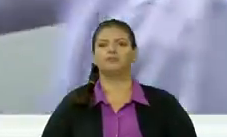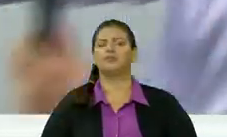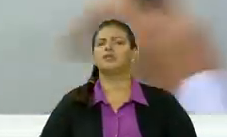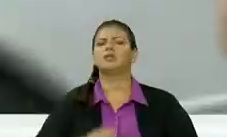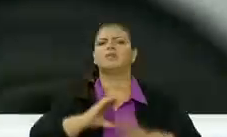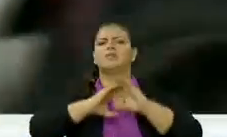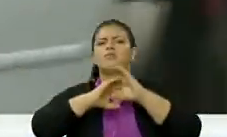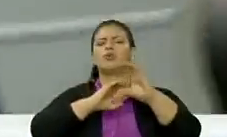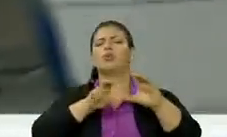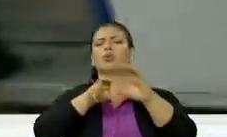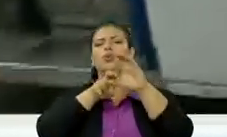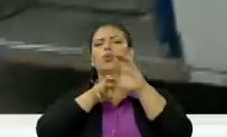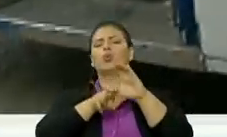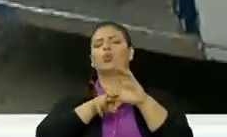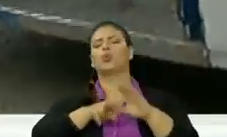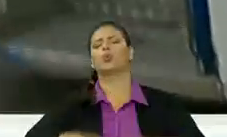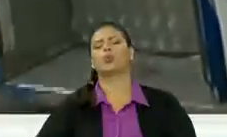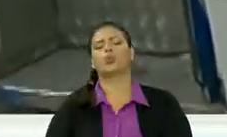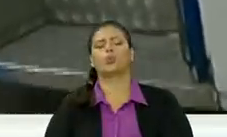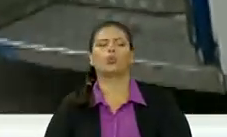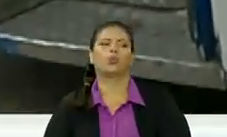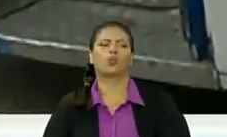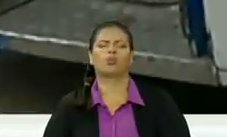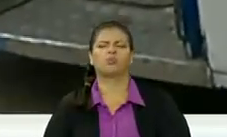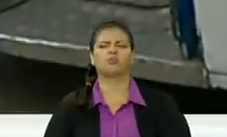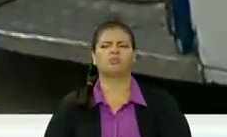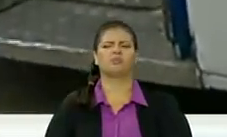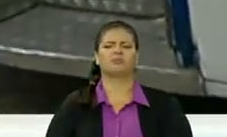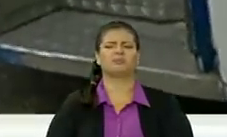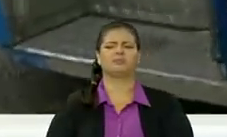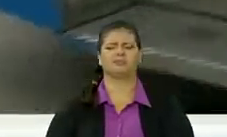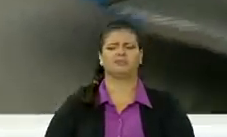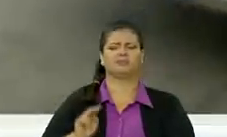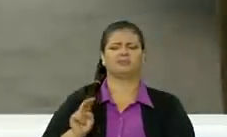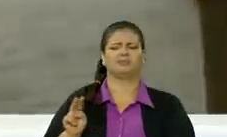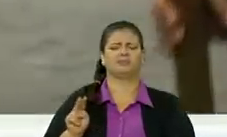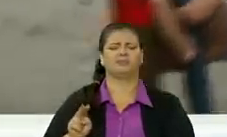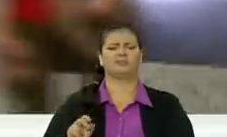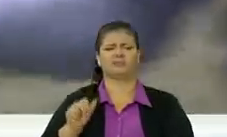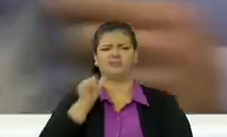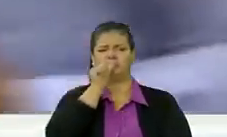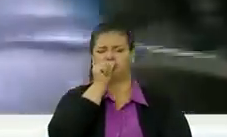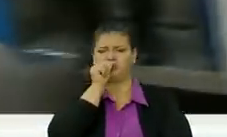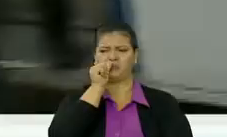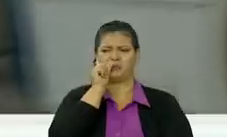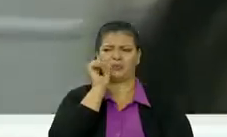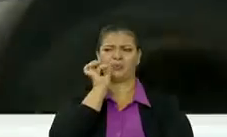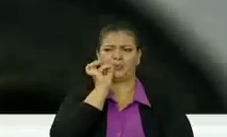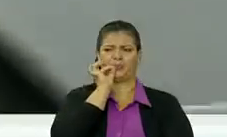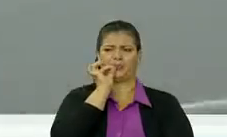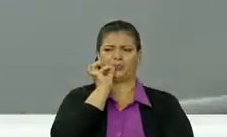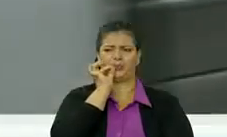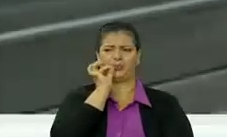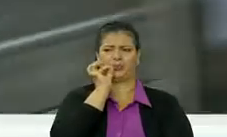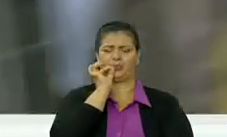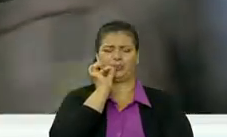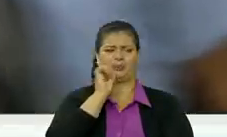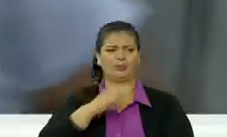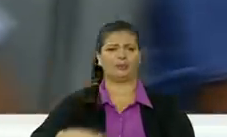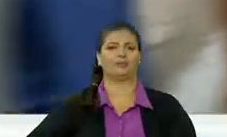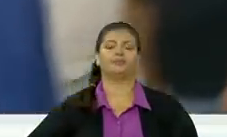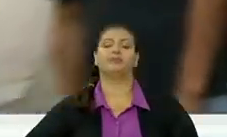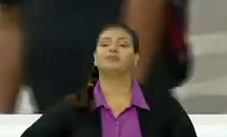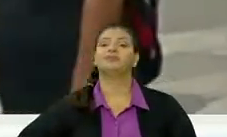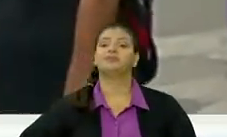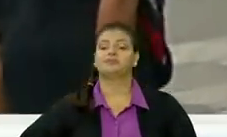eso, en los cuales consumidores de drogas saben hacer de las suyas. Se le han quedado las herramientas a un trabajador, hacen suyas.